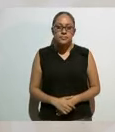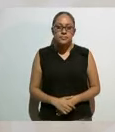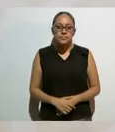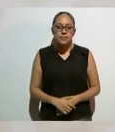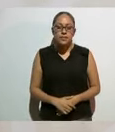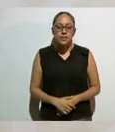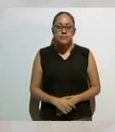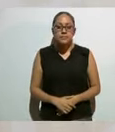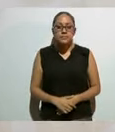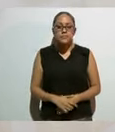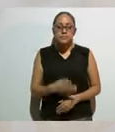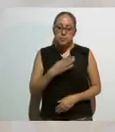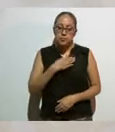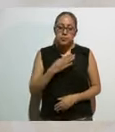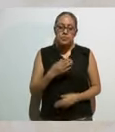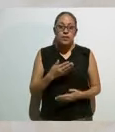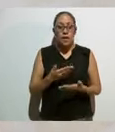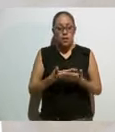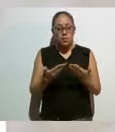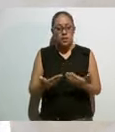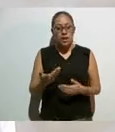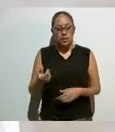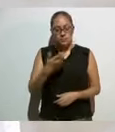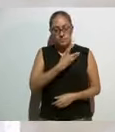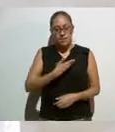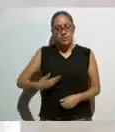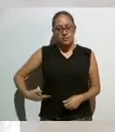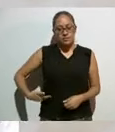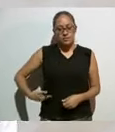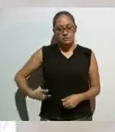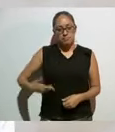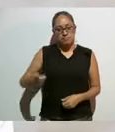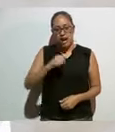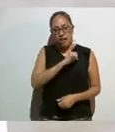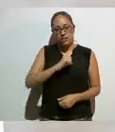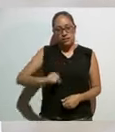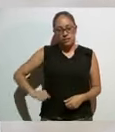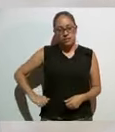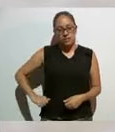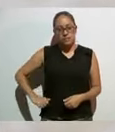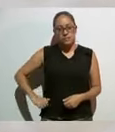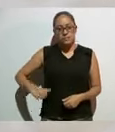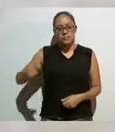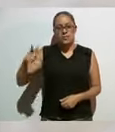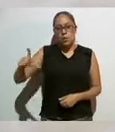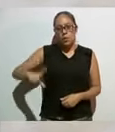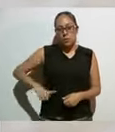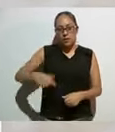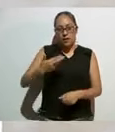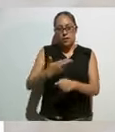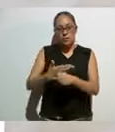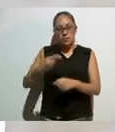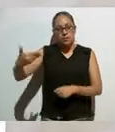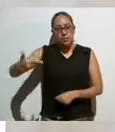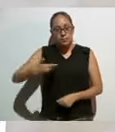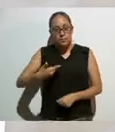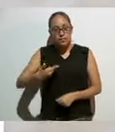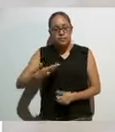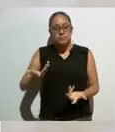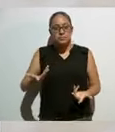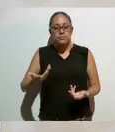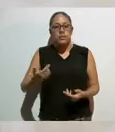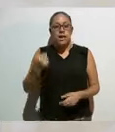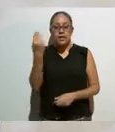De modo que cuando el presidente municipal y el gobernador me plantean de que hace falta